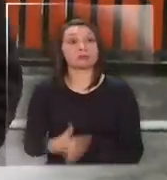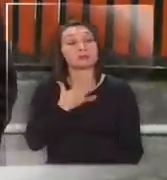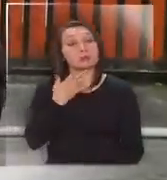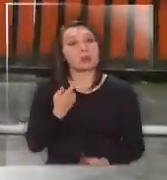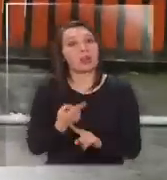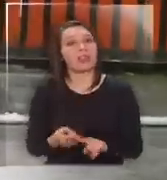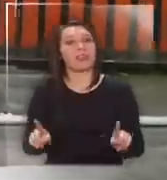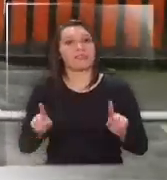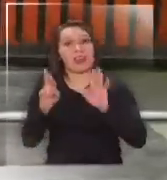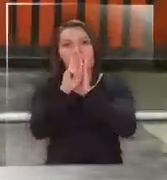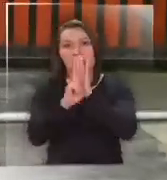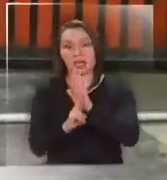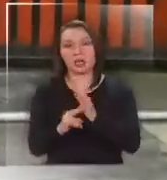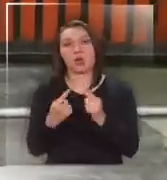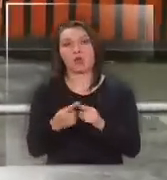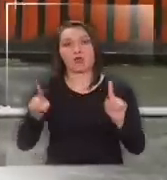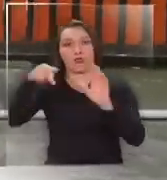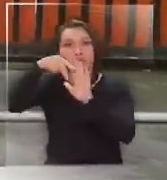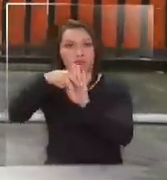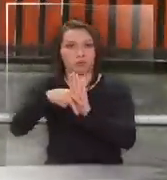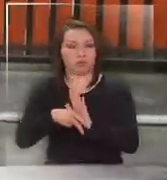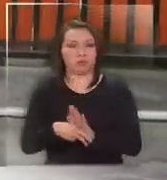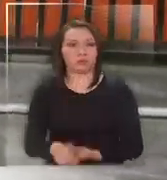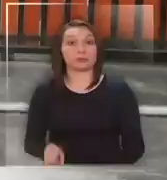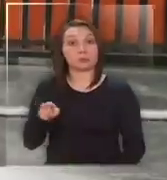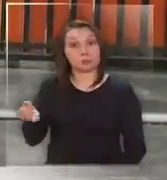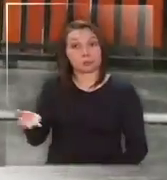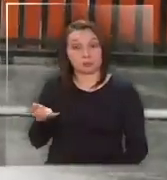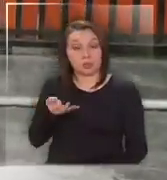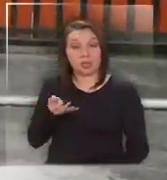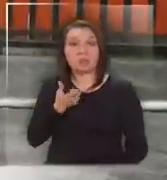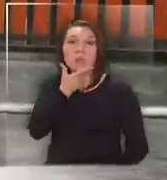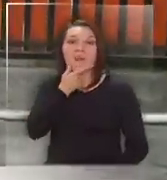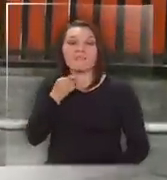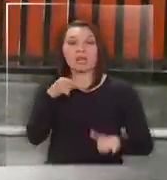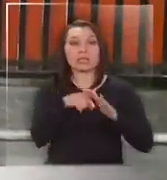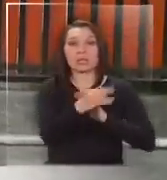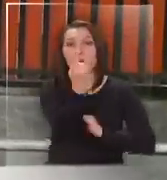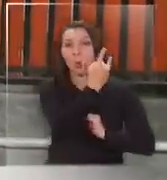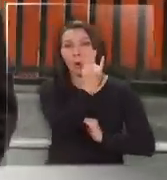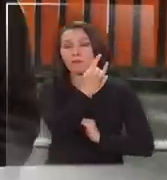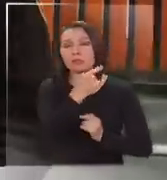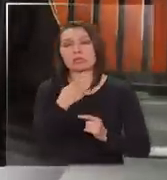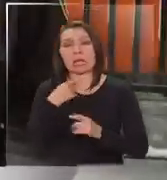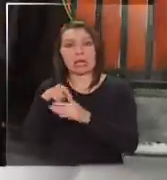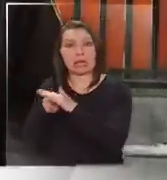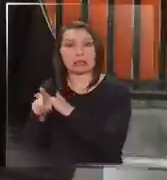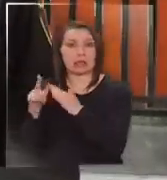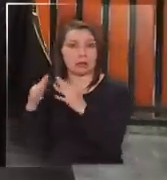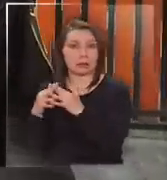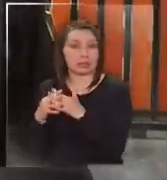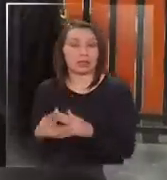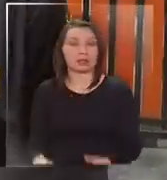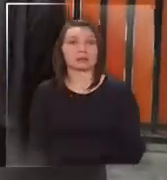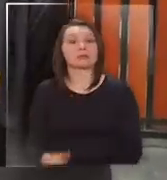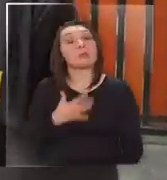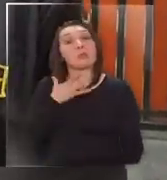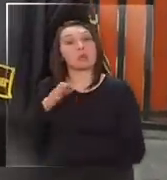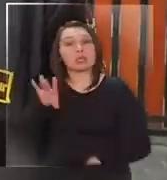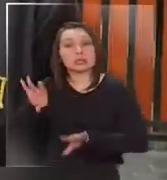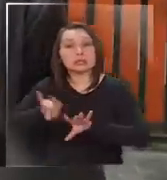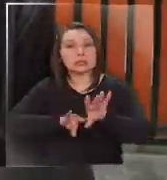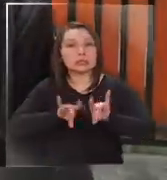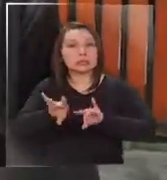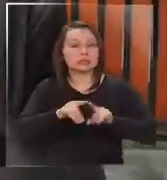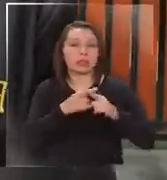porque tienen otras reglas, otras normas. Usted me decía que es más fácil entrar a la universidad, sí, que la... De todas maneras, porque la selección